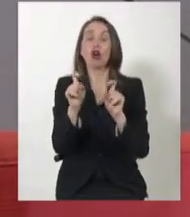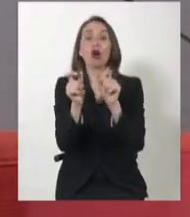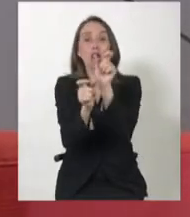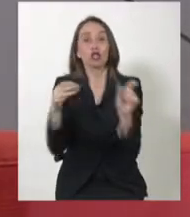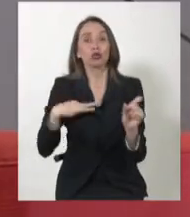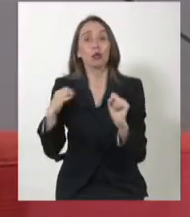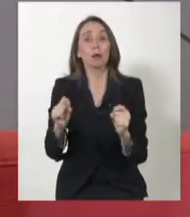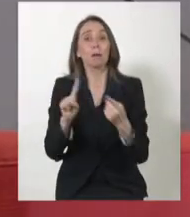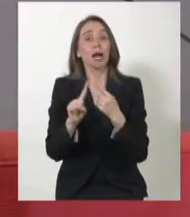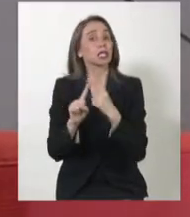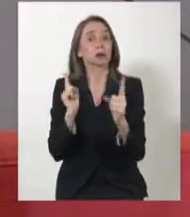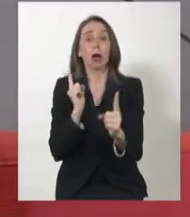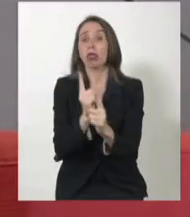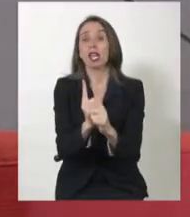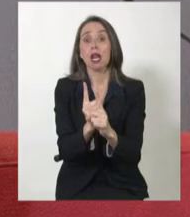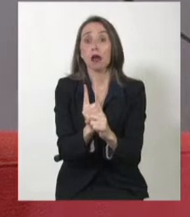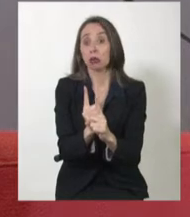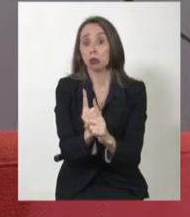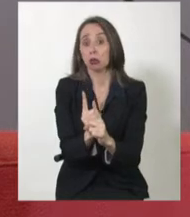porque puede tomar en cuenta